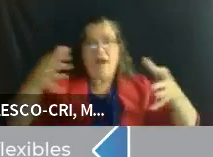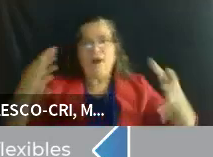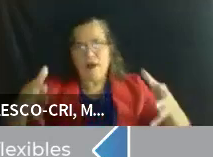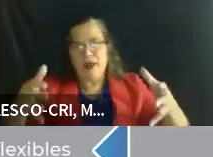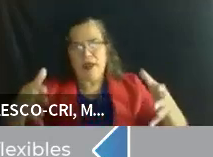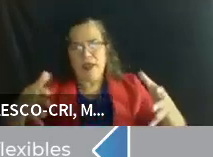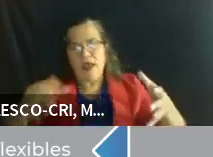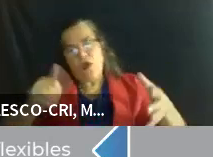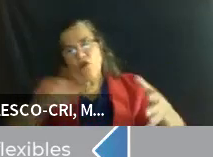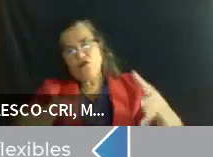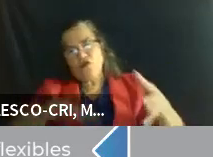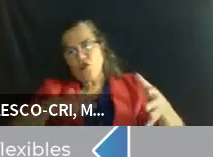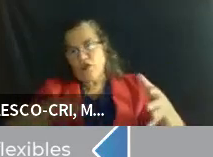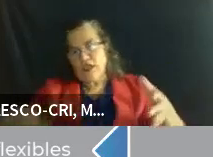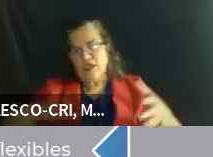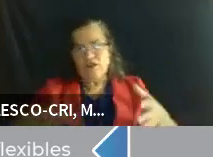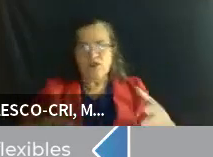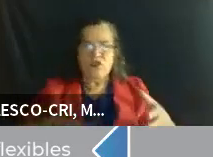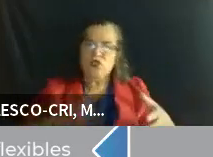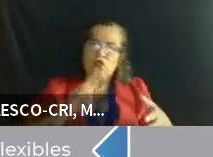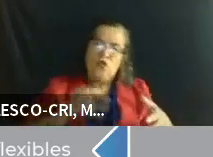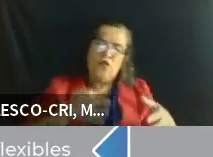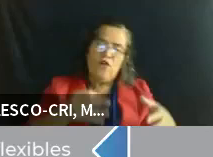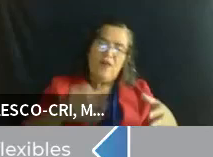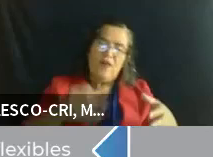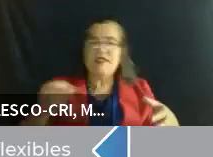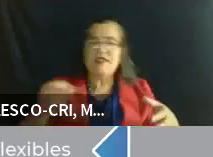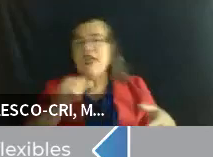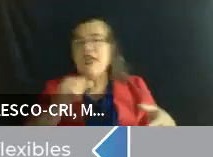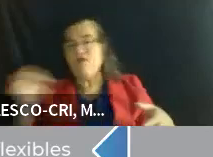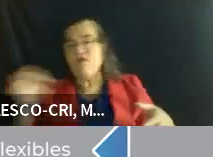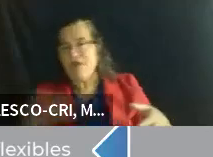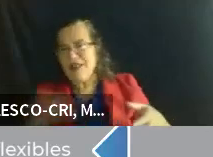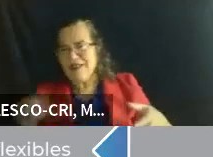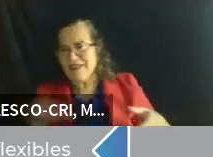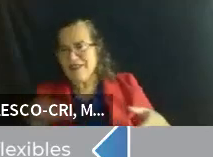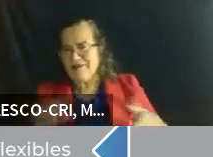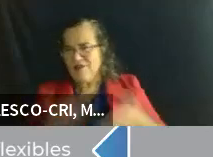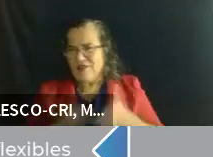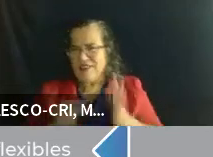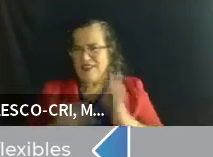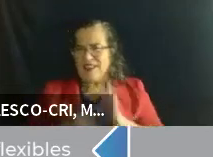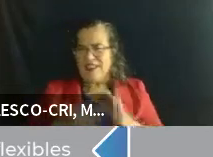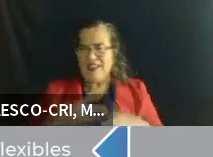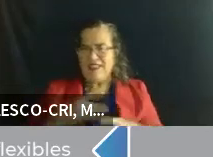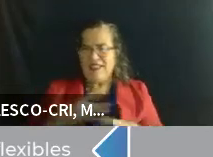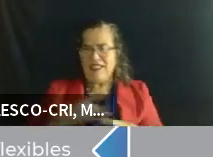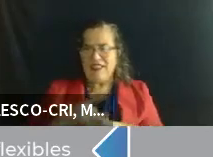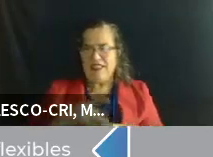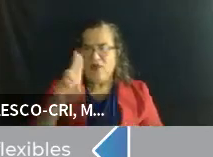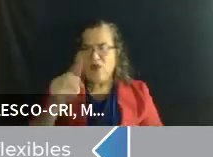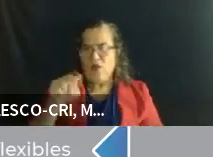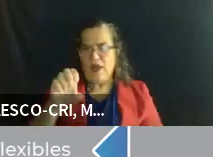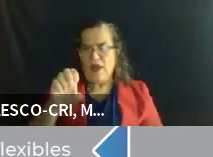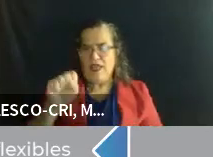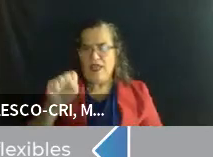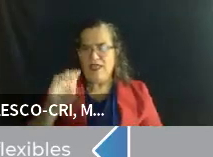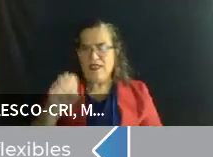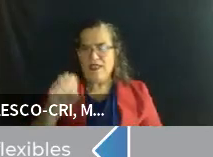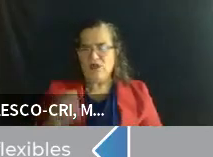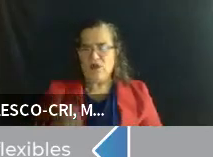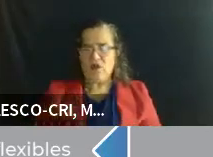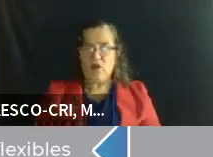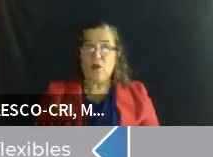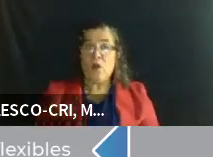contextos no formales e informales. Y fíjense qué interesante la definición que hace UNESCO